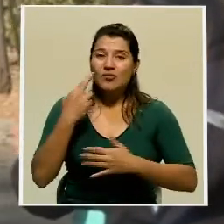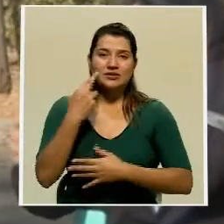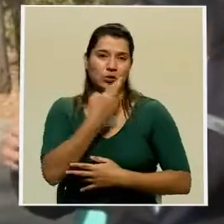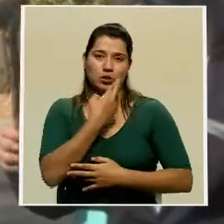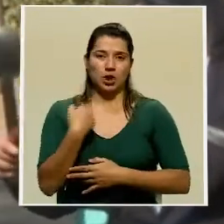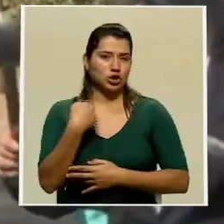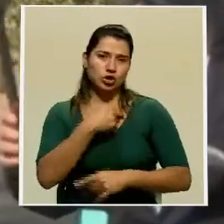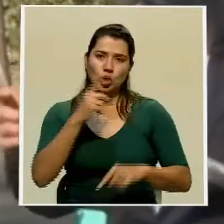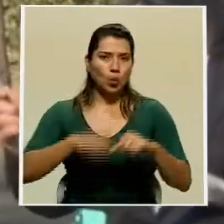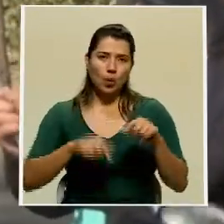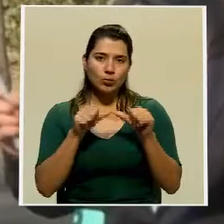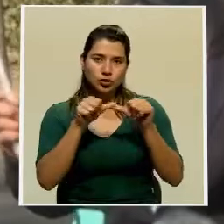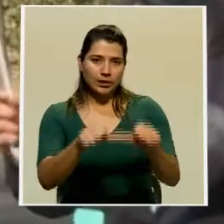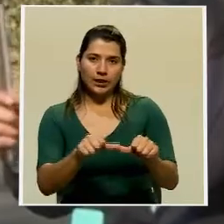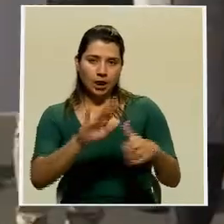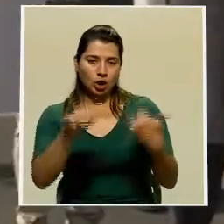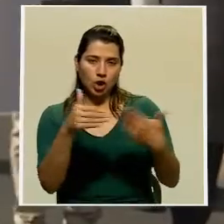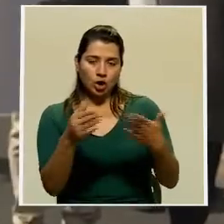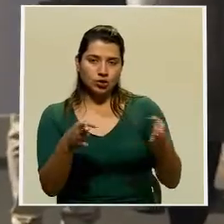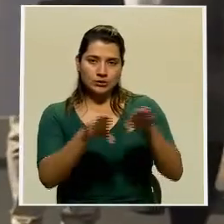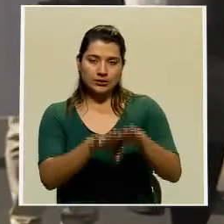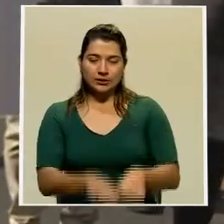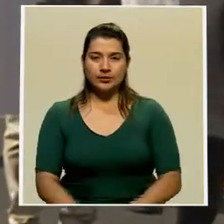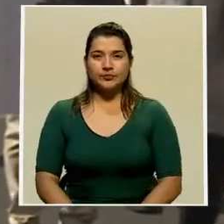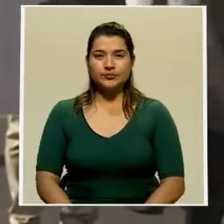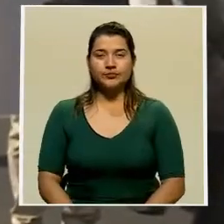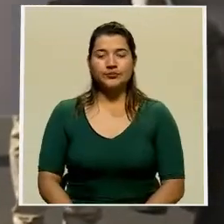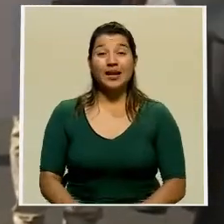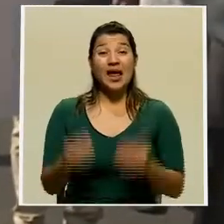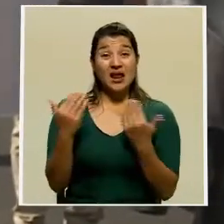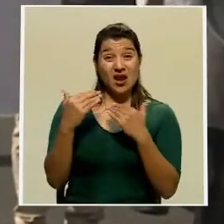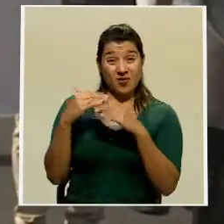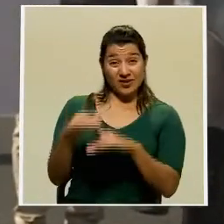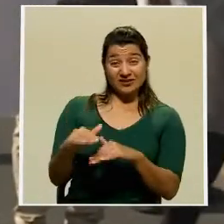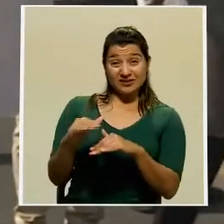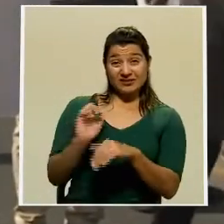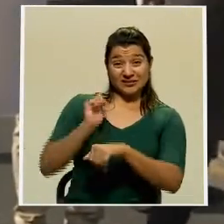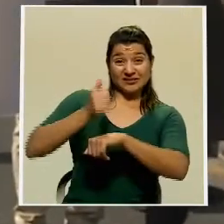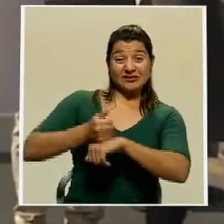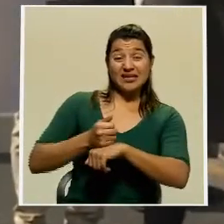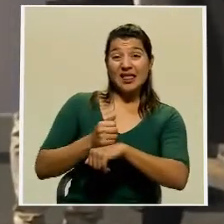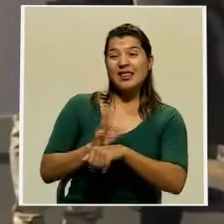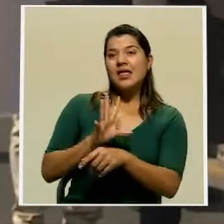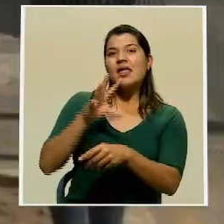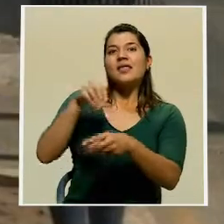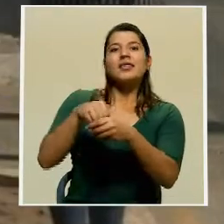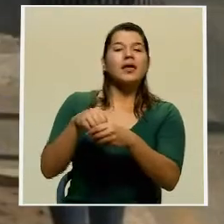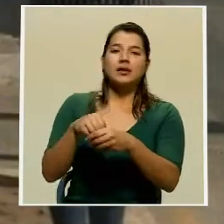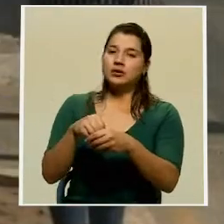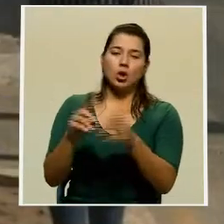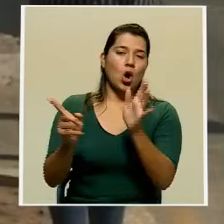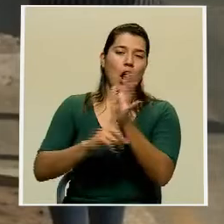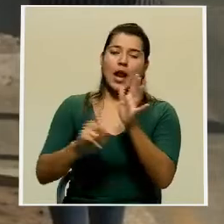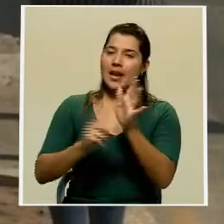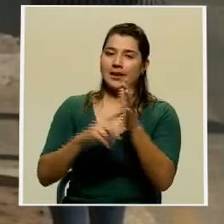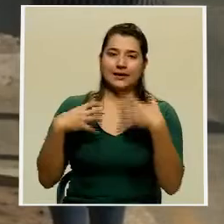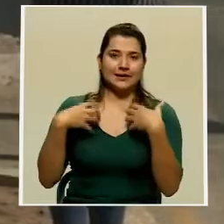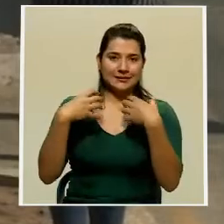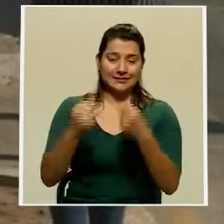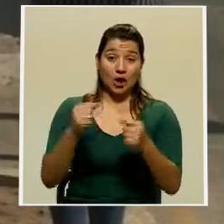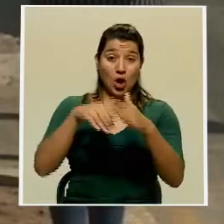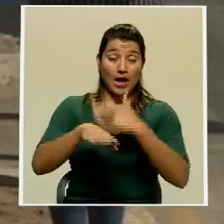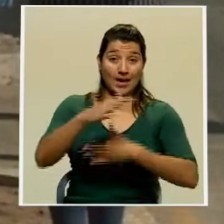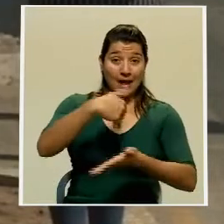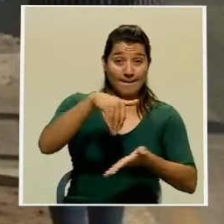seguir manteniendo todo cerrado. Las restricciones se impusieron como parte de un estado de máxima alerta sanitaria en la capital